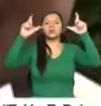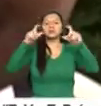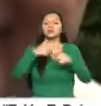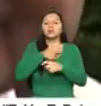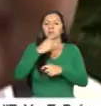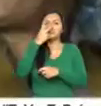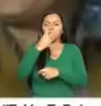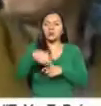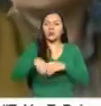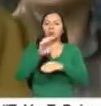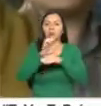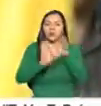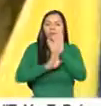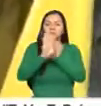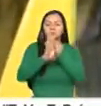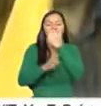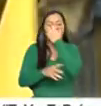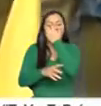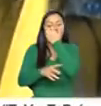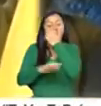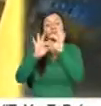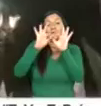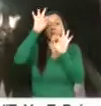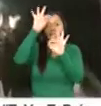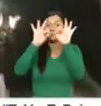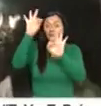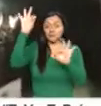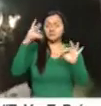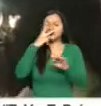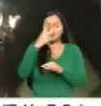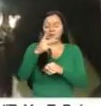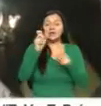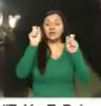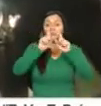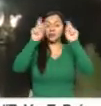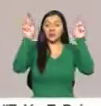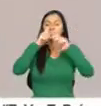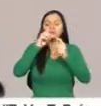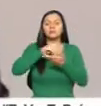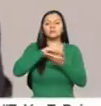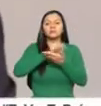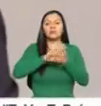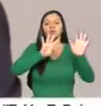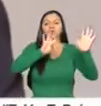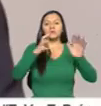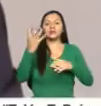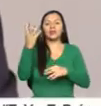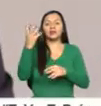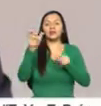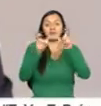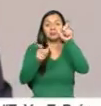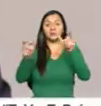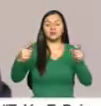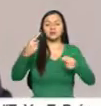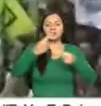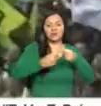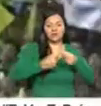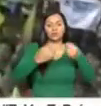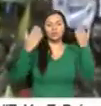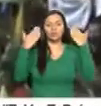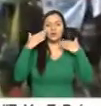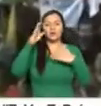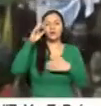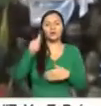que está este país. En España. La medición realizada por perfiles de opinión se aplicó a 914 ciudadanos de Quito, Guayaquil y